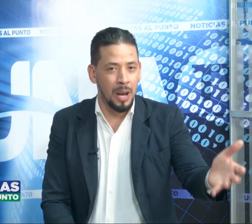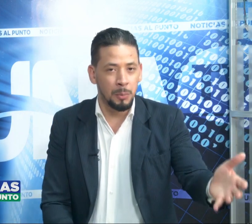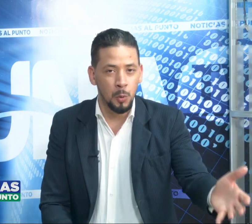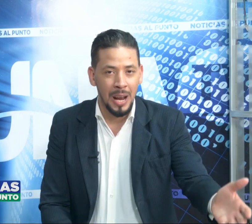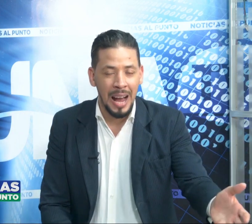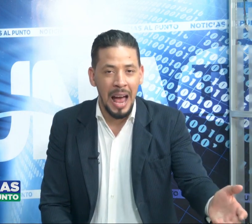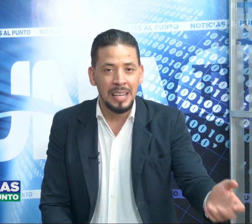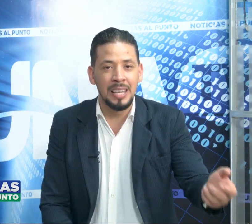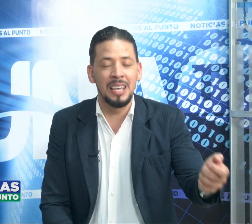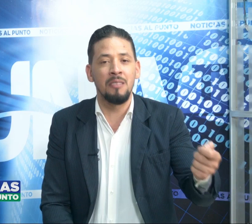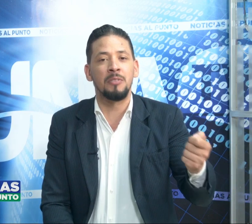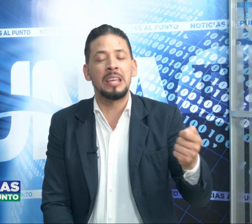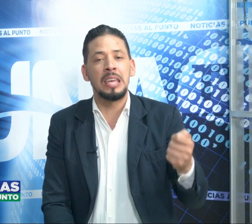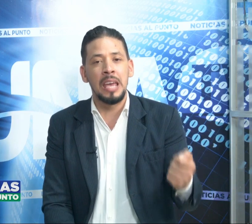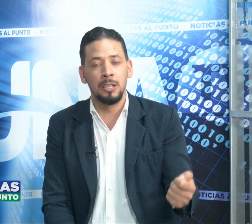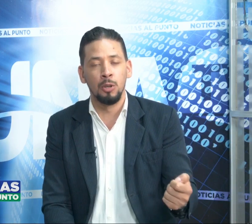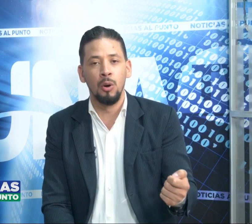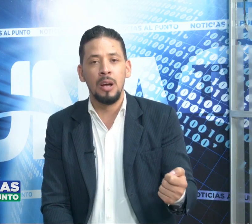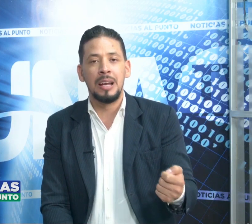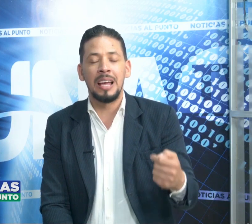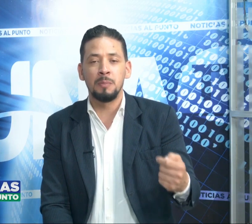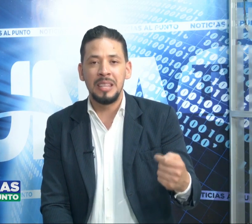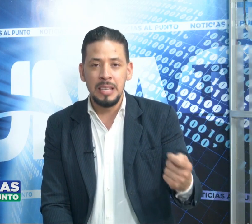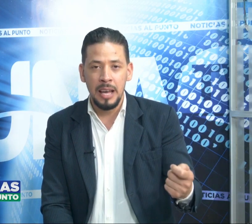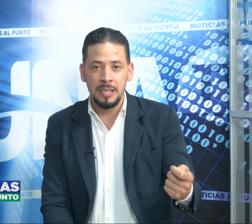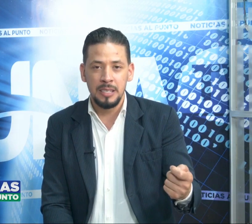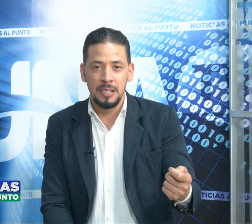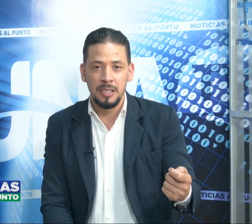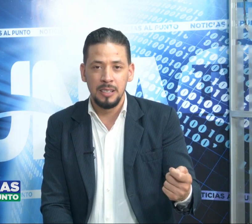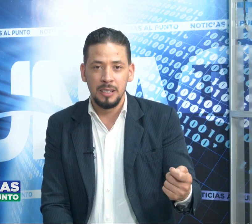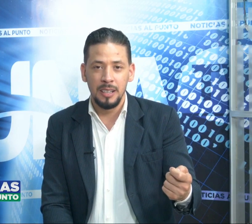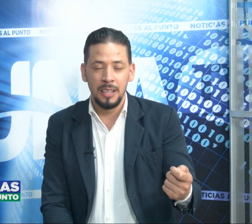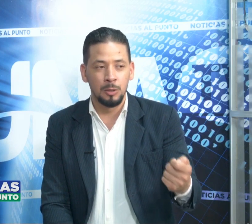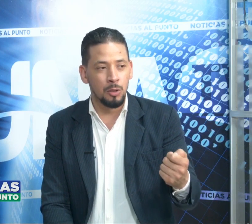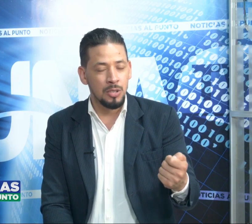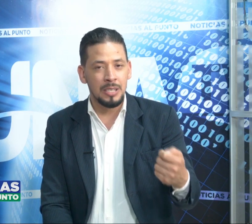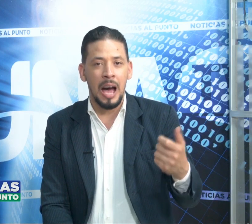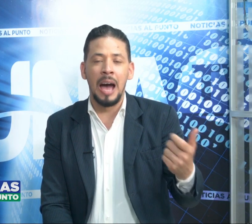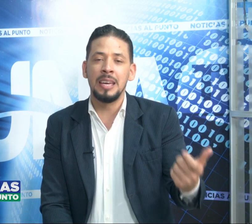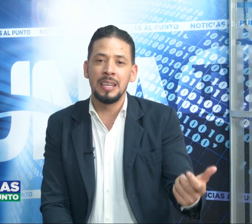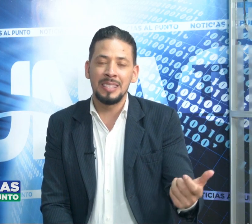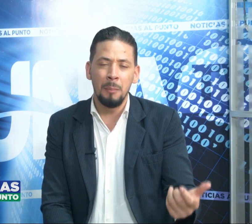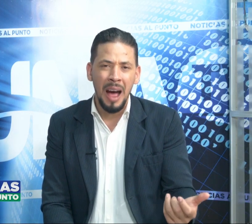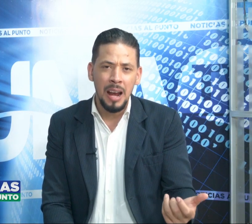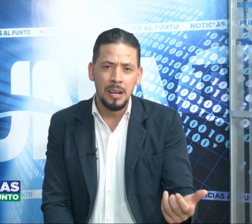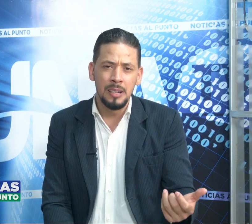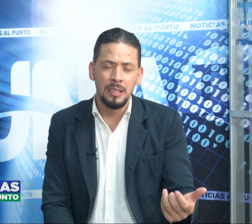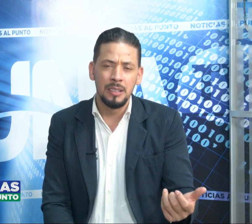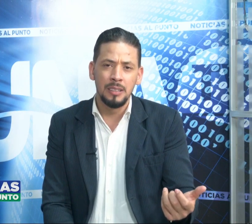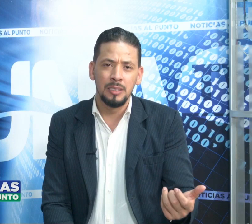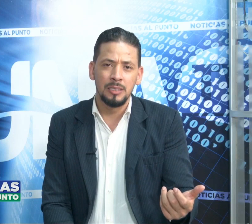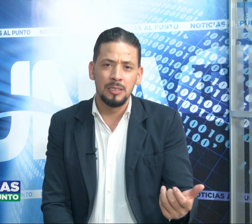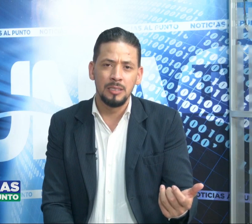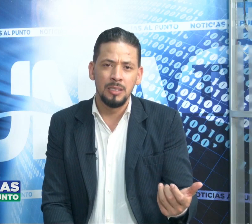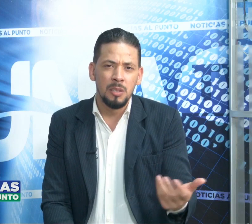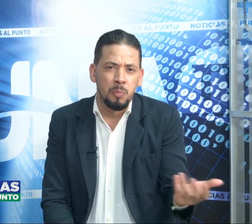entonces cuando capturan a alguien infringiendo las medidas, entonces ahí está mal.